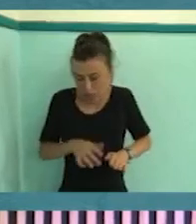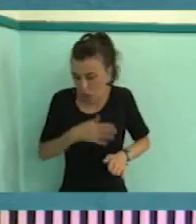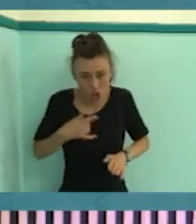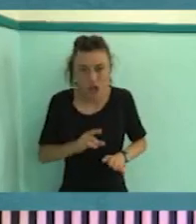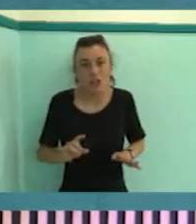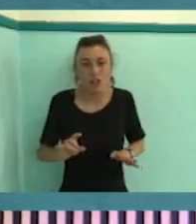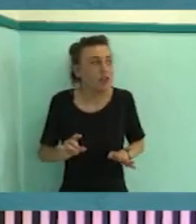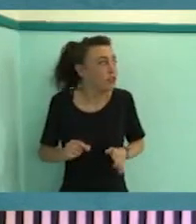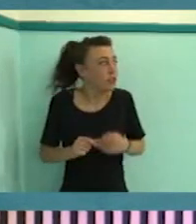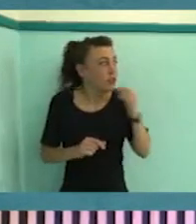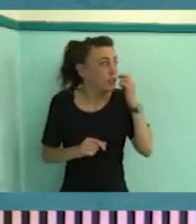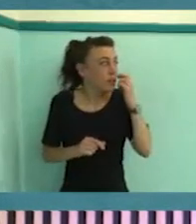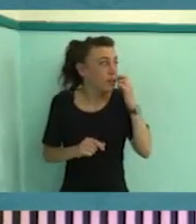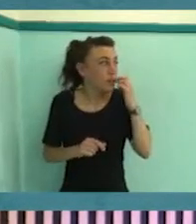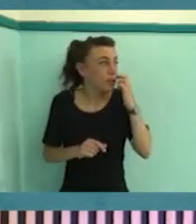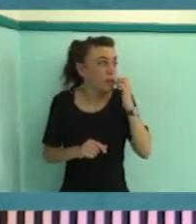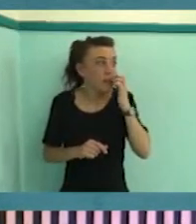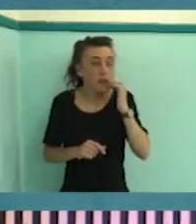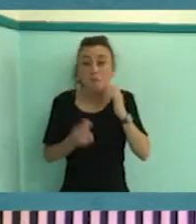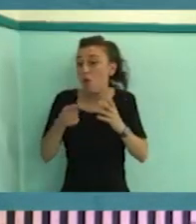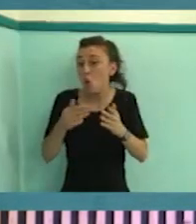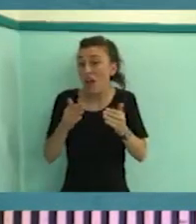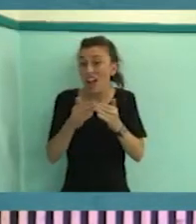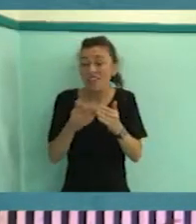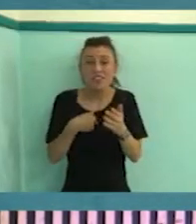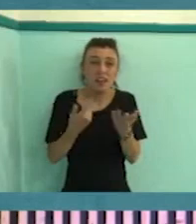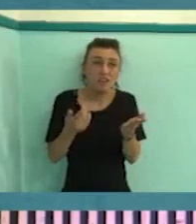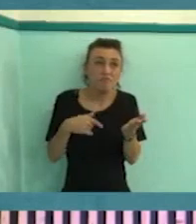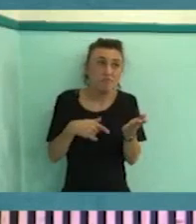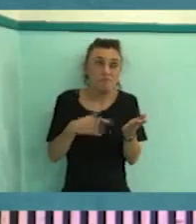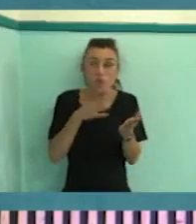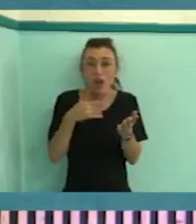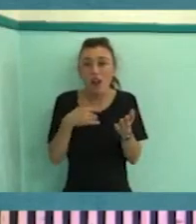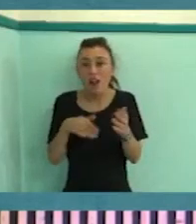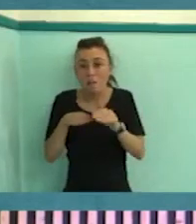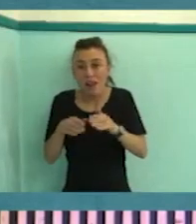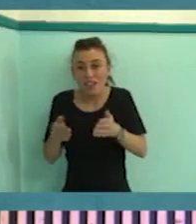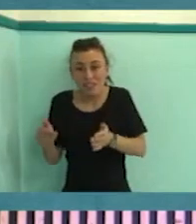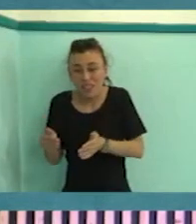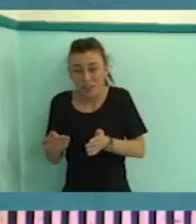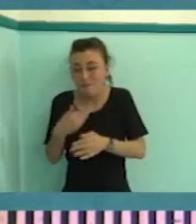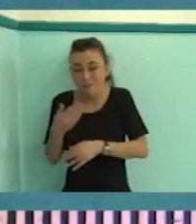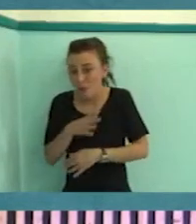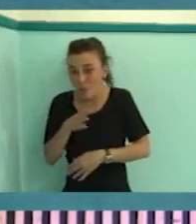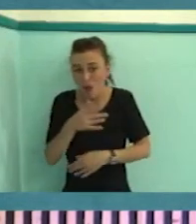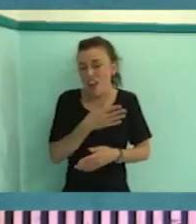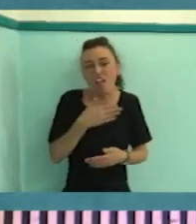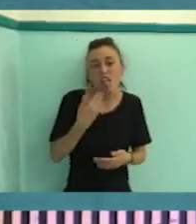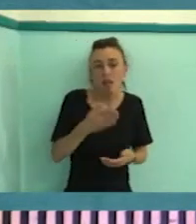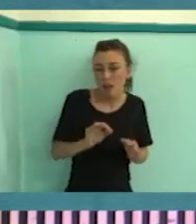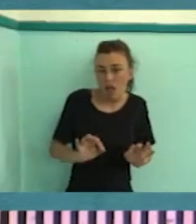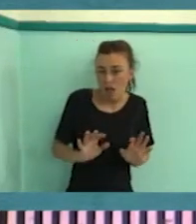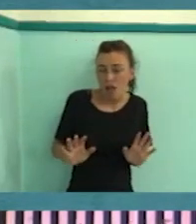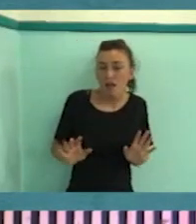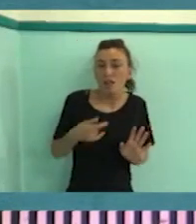que qué contenta está pues tú estás en tu casa Li caída pesadumbres tú hacer nada y tú ves Y tú ves ahí mi con esos perolos feliz